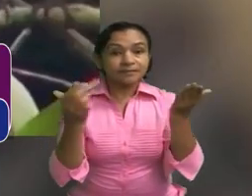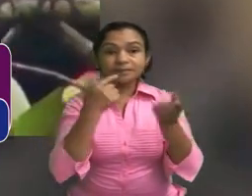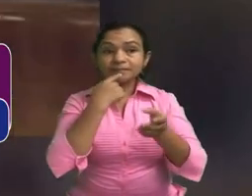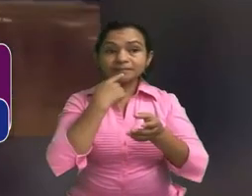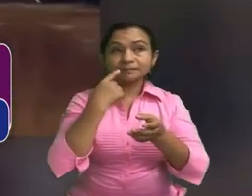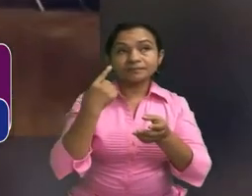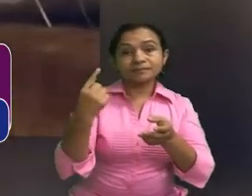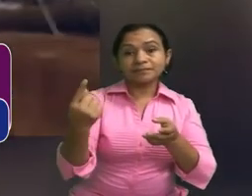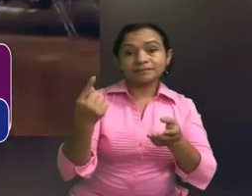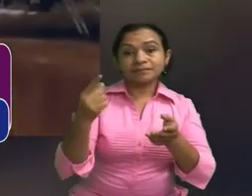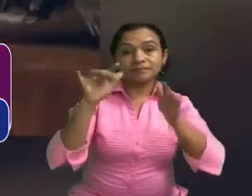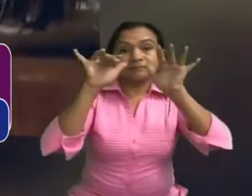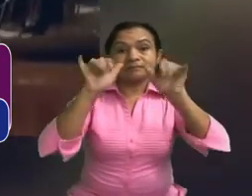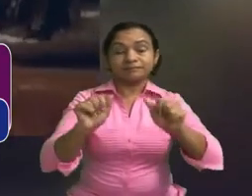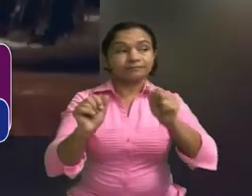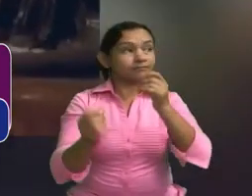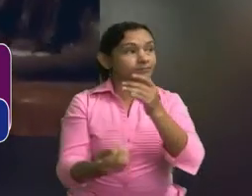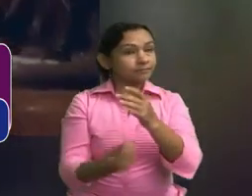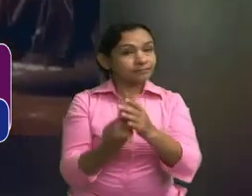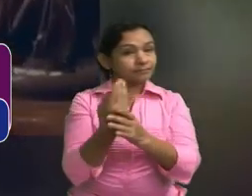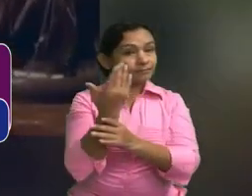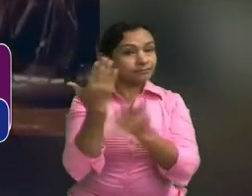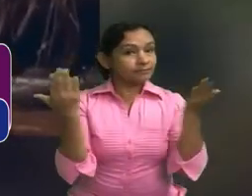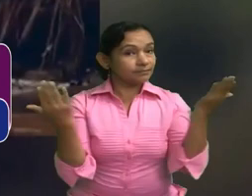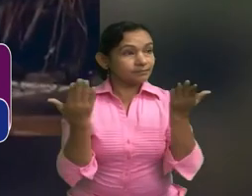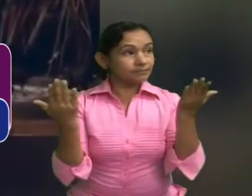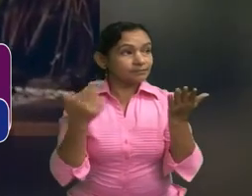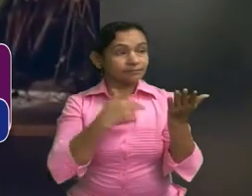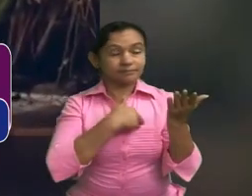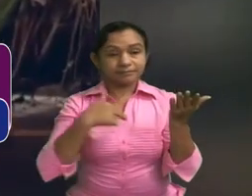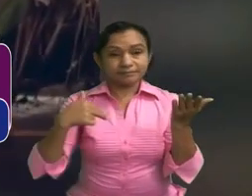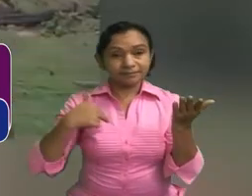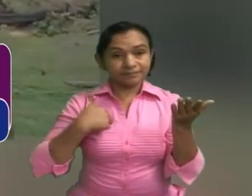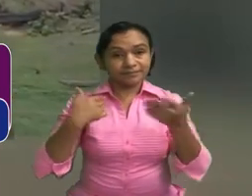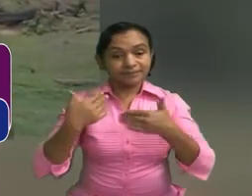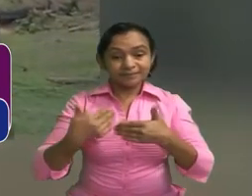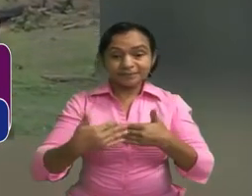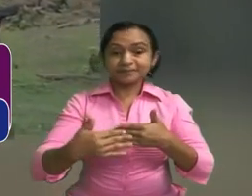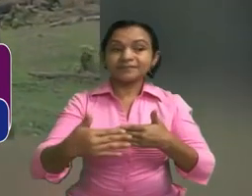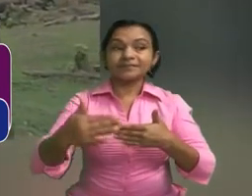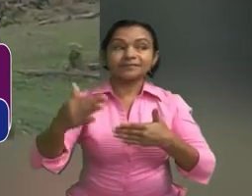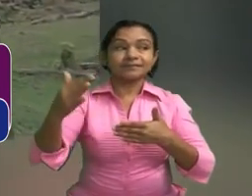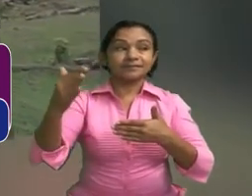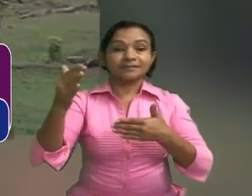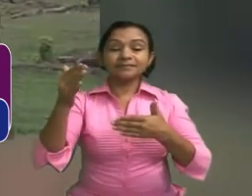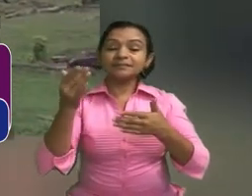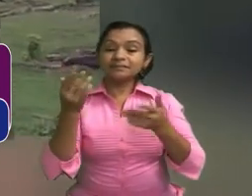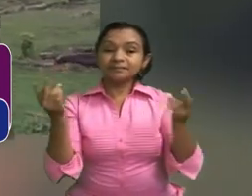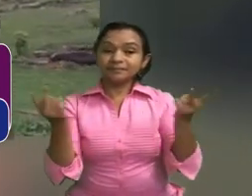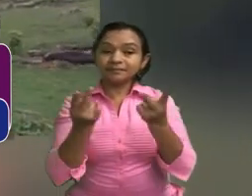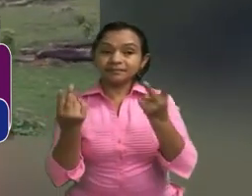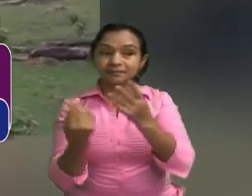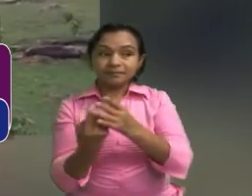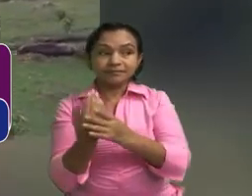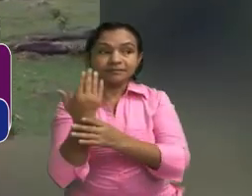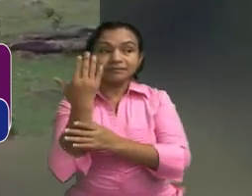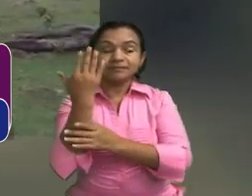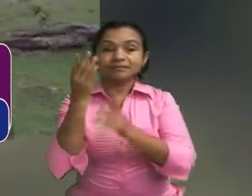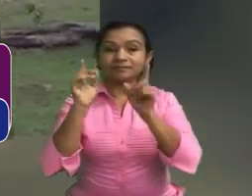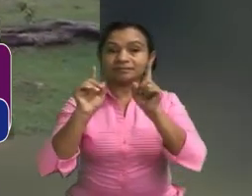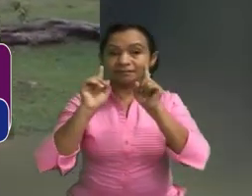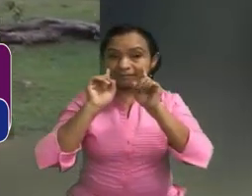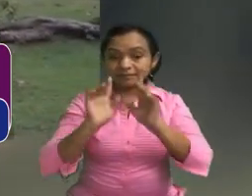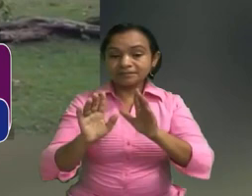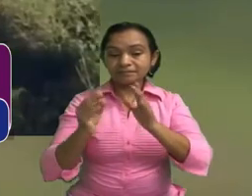decir, bueno, ya sembré, pero ¿qué pasa en el transcurso del tiempo? ¿Sobrevive esa planta? ¿Se adaptó esa planta?